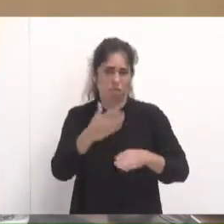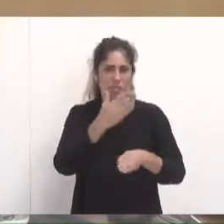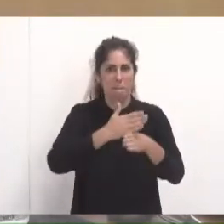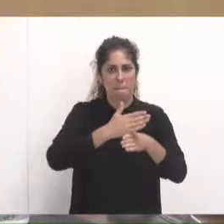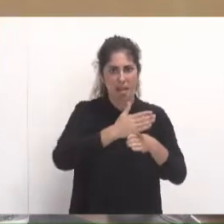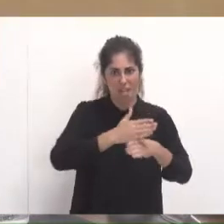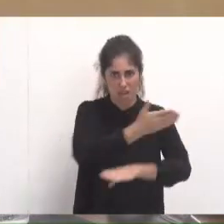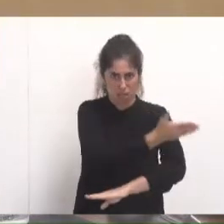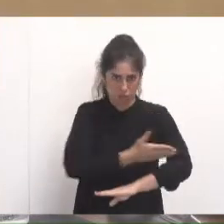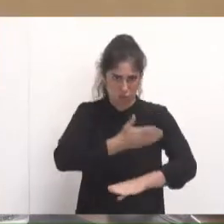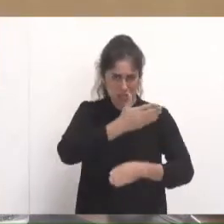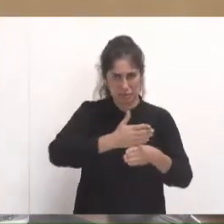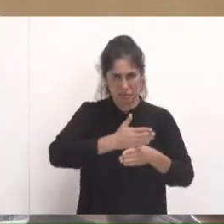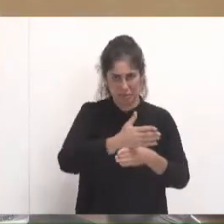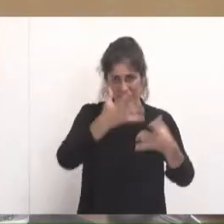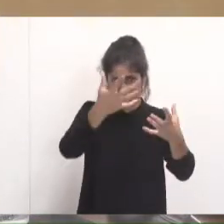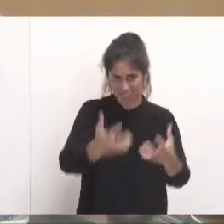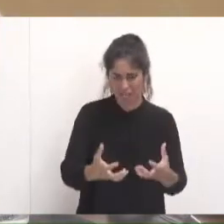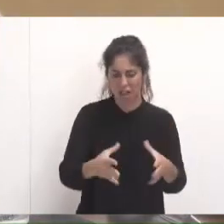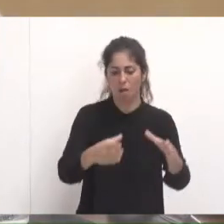seca